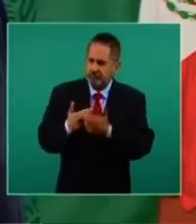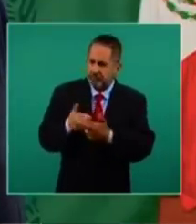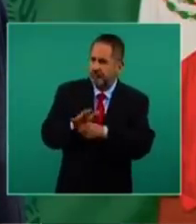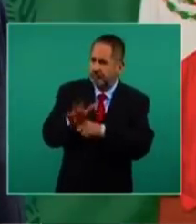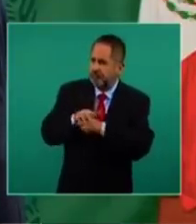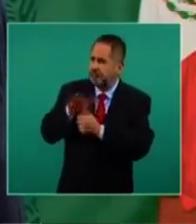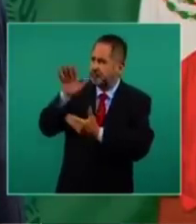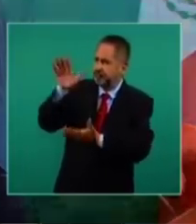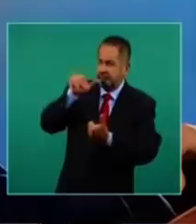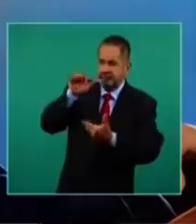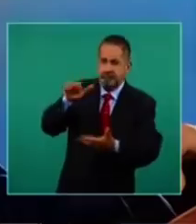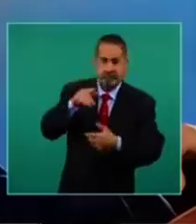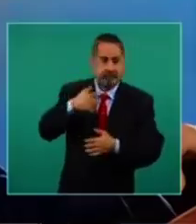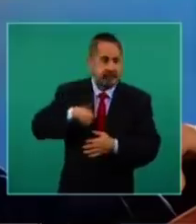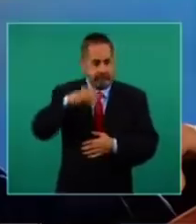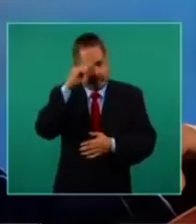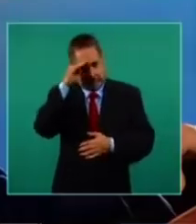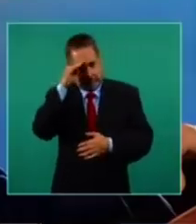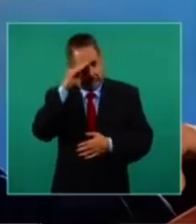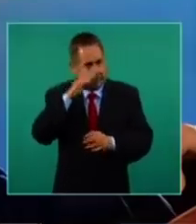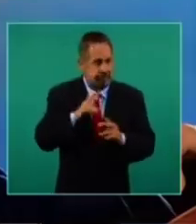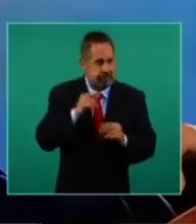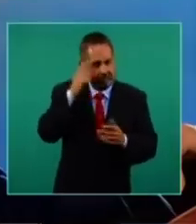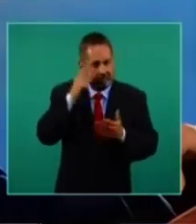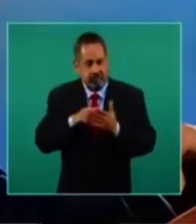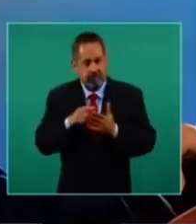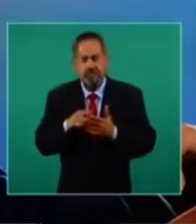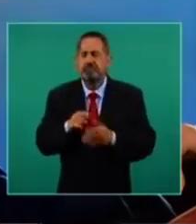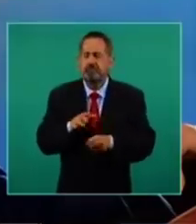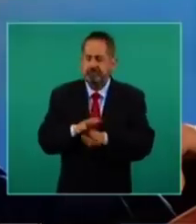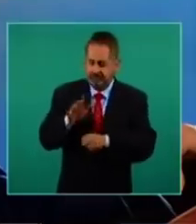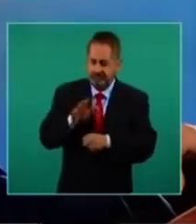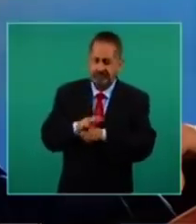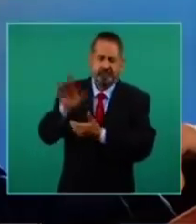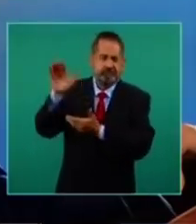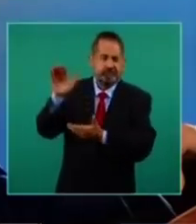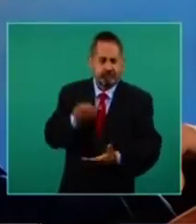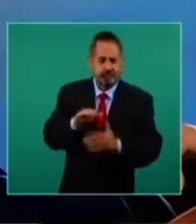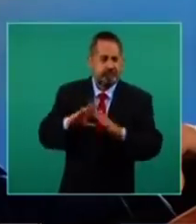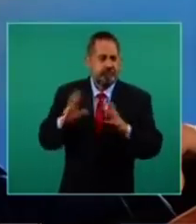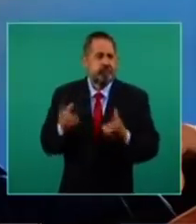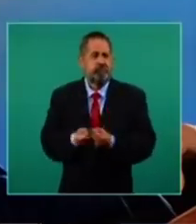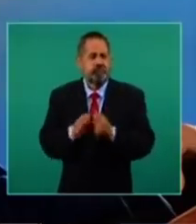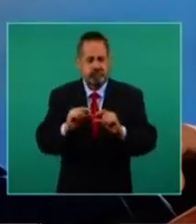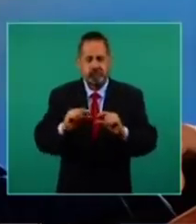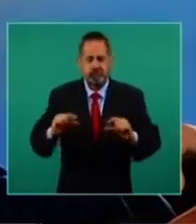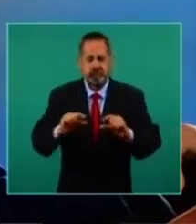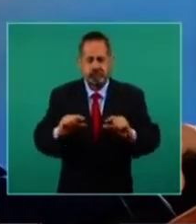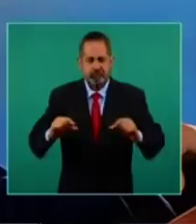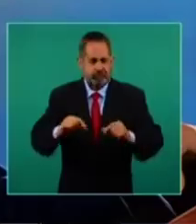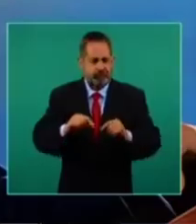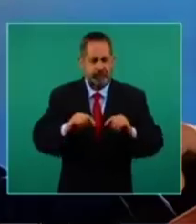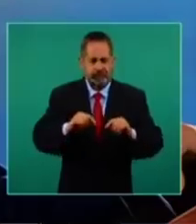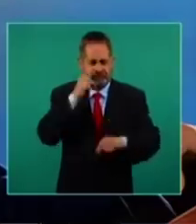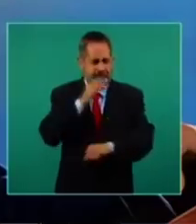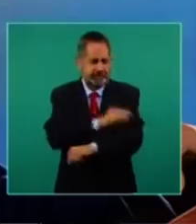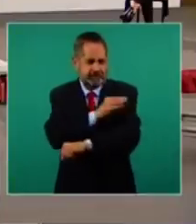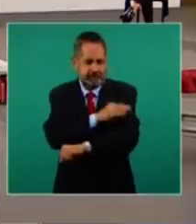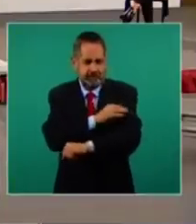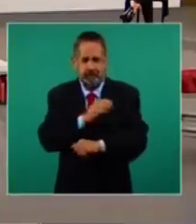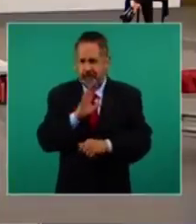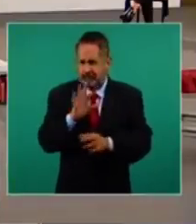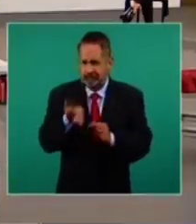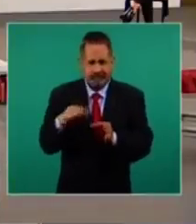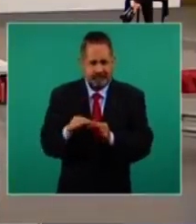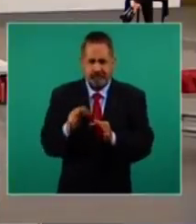con la vacuna, con el número de dosis que se tienen